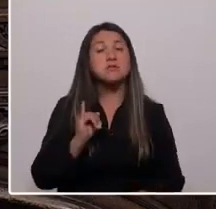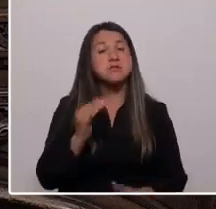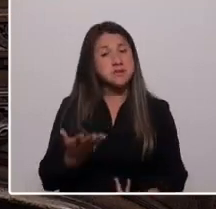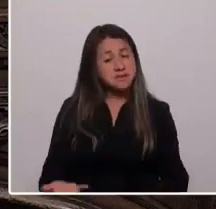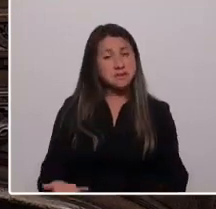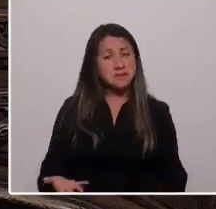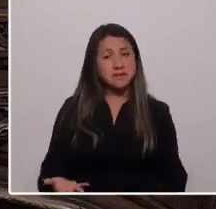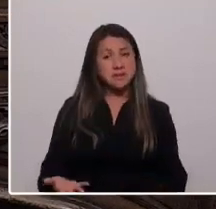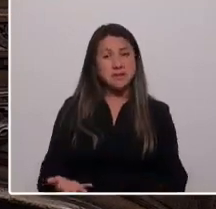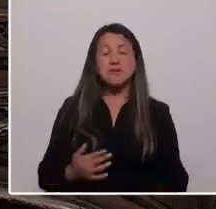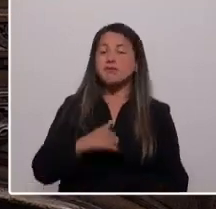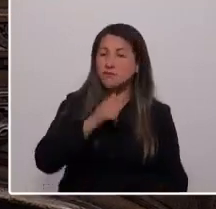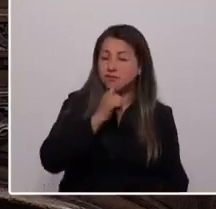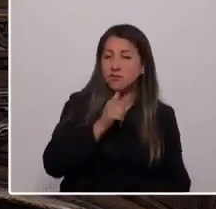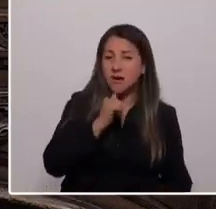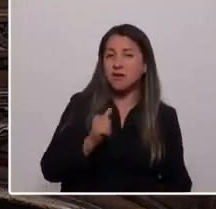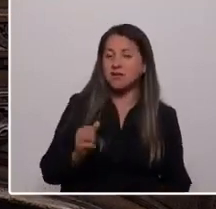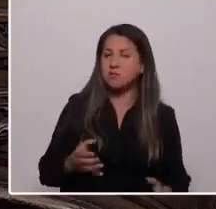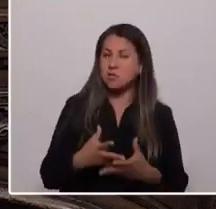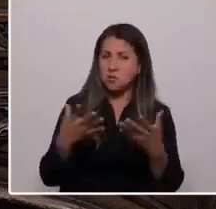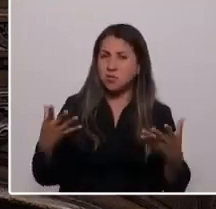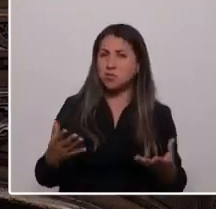sí que nos falta y mucho